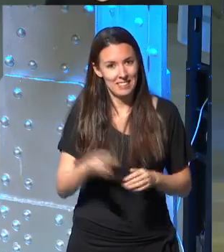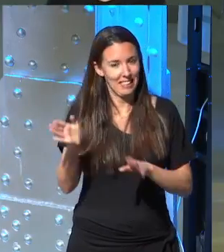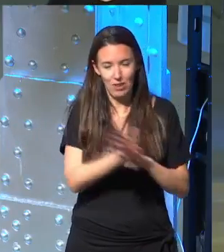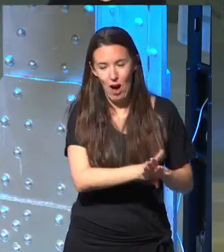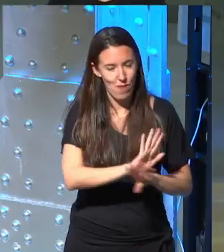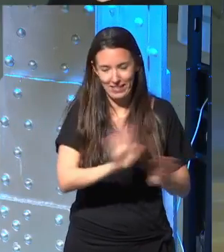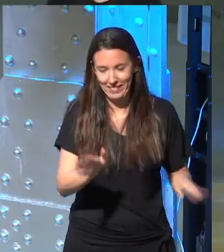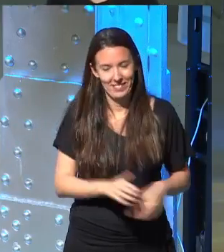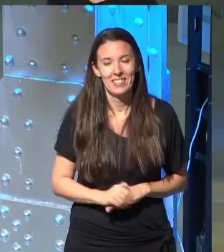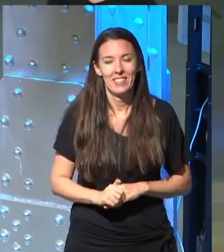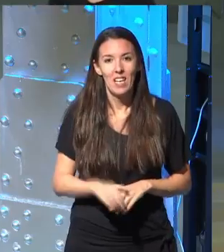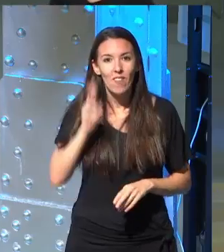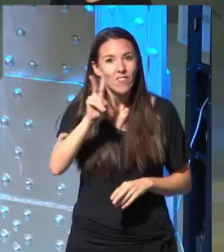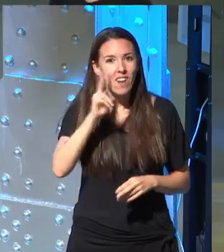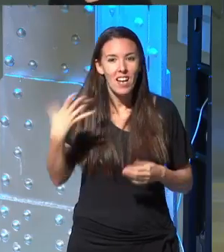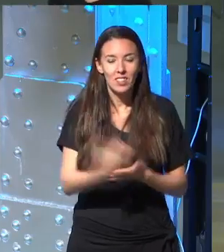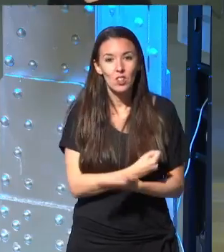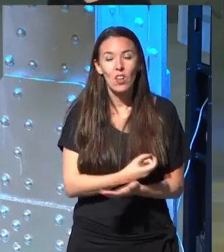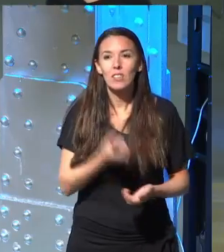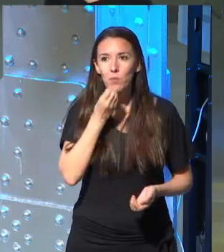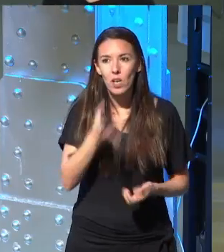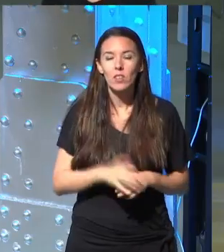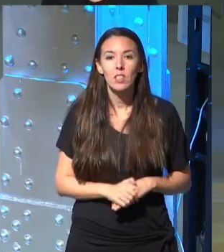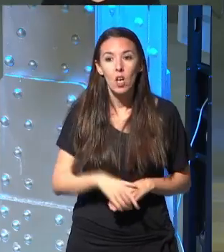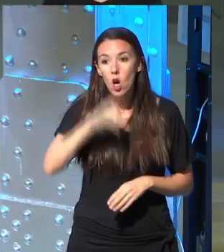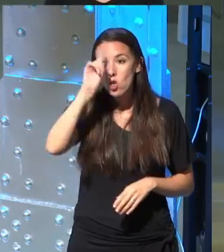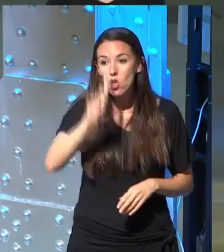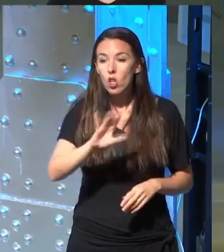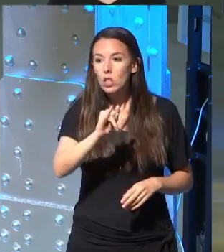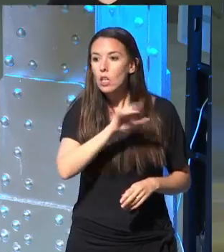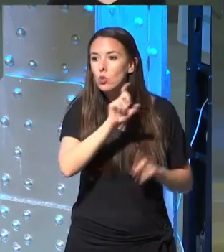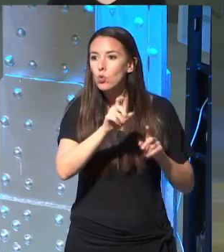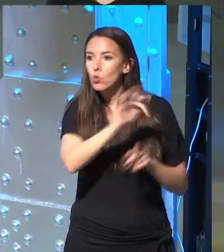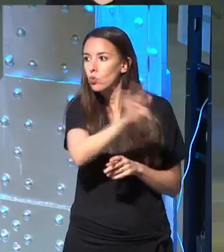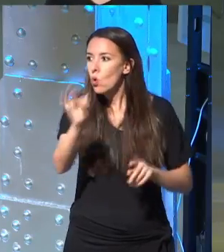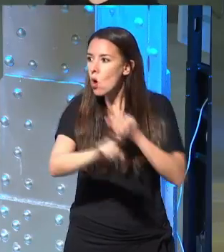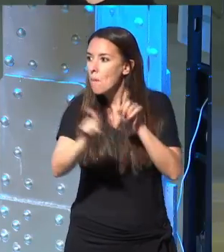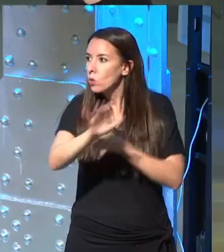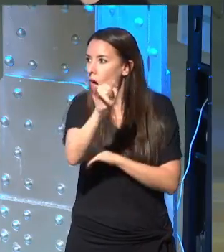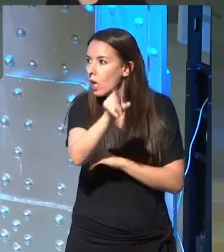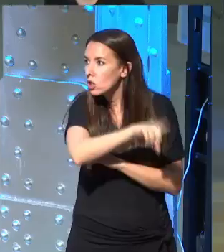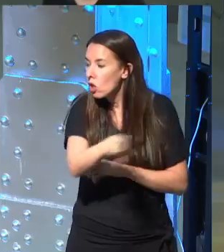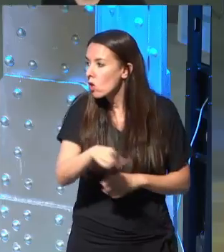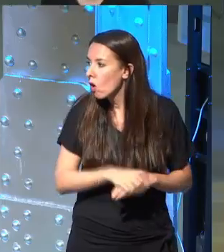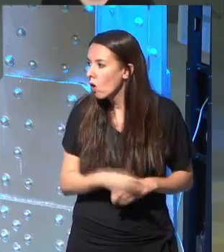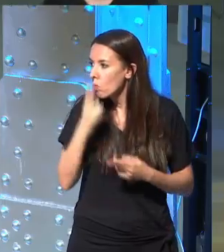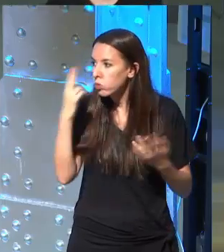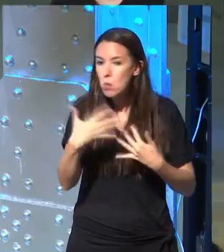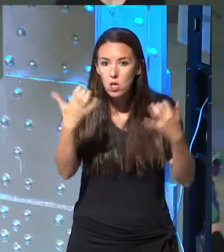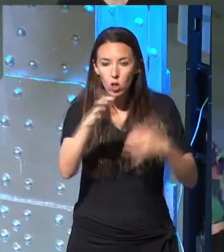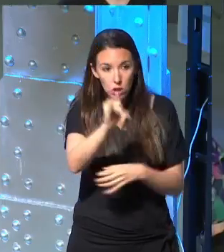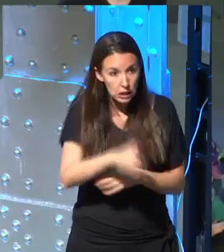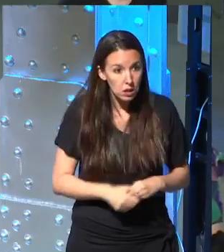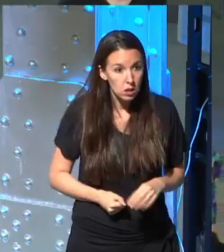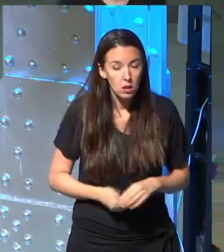Aparte. Verlas todas. Pues no sé si tenemos turno para preguntas. ¿Tenemos turno para preguntas del público?